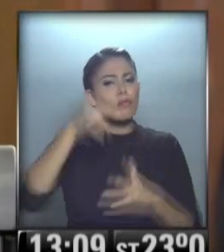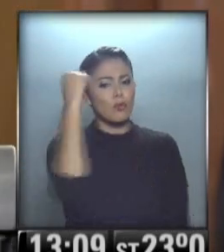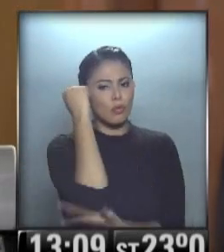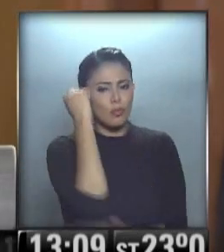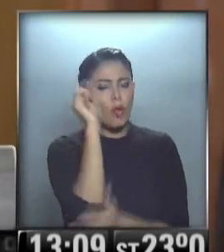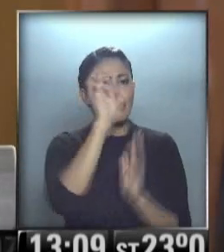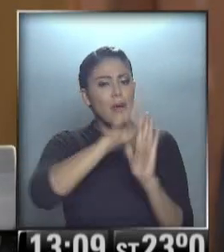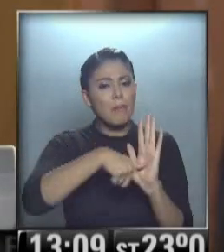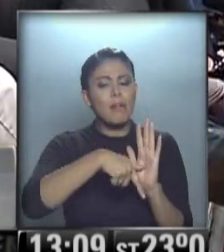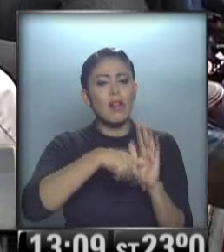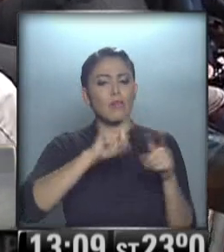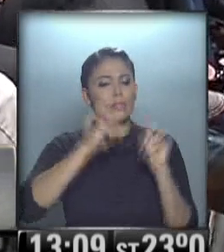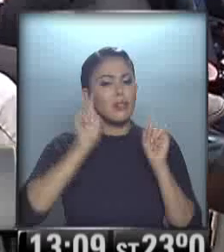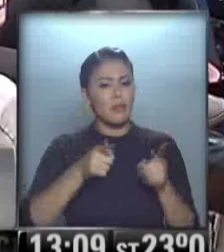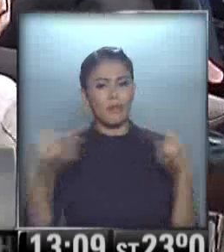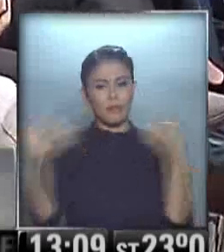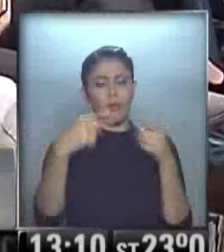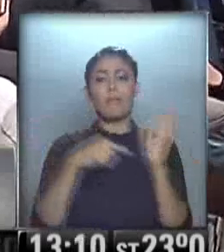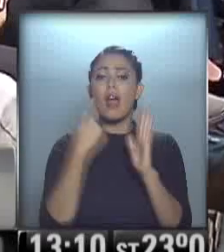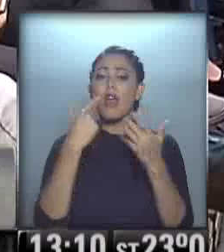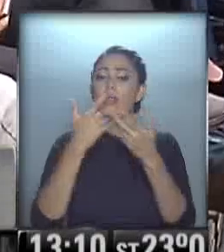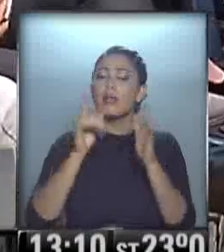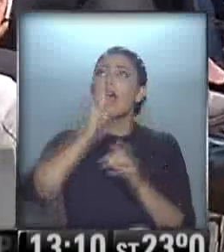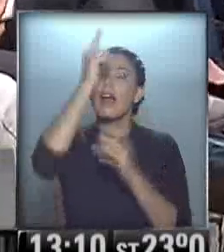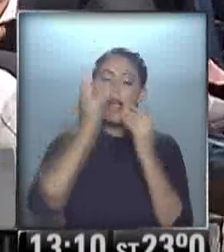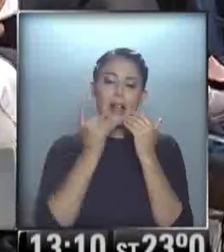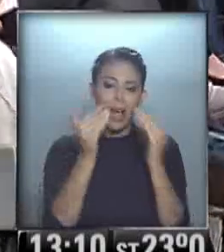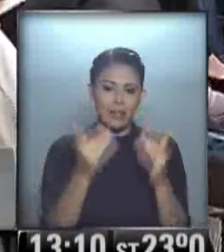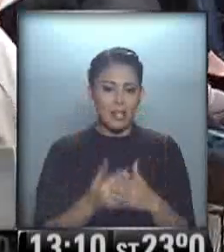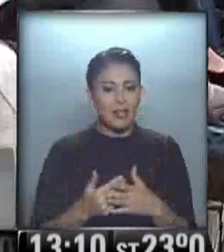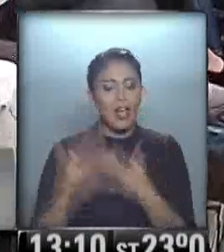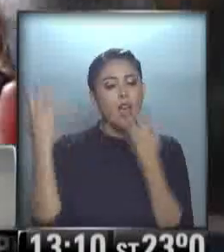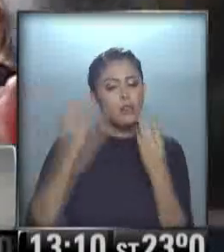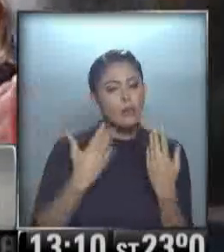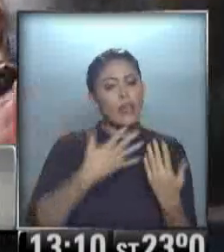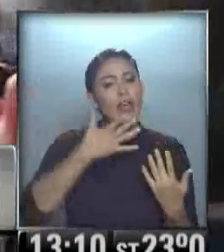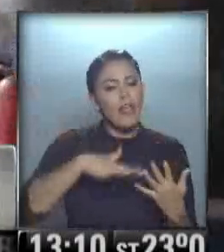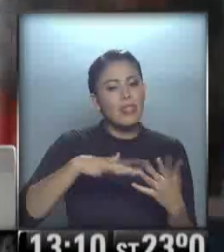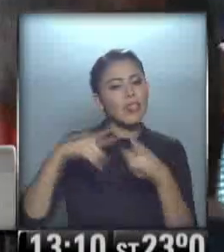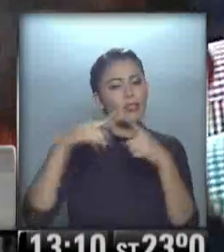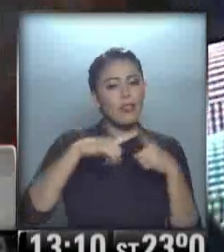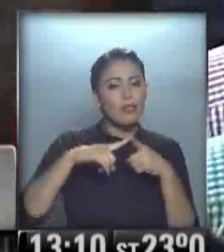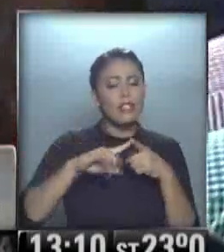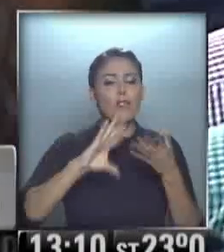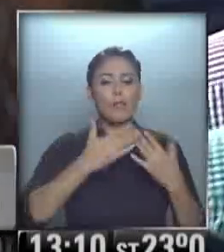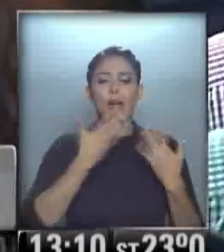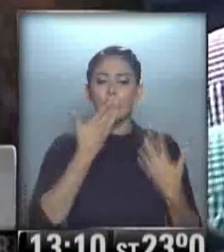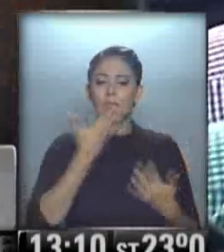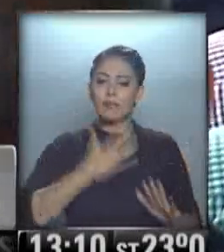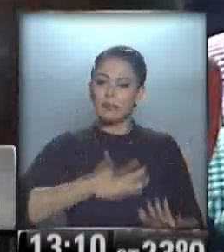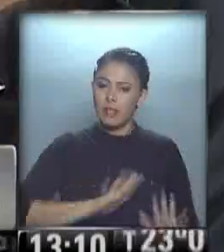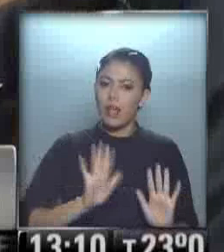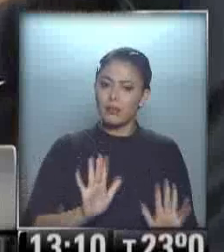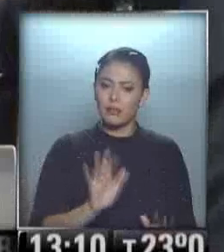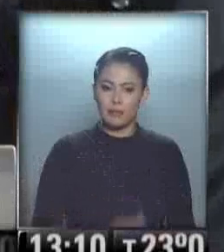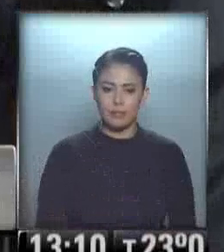económico y con su sistema político. Pero la democracia, gracias a Dios, permite que procesemos estas diferencias en este tono en el que la estamos procesando